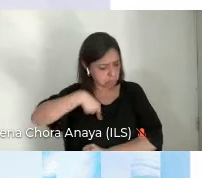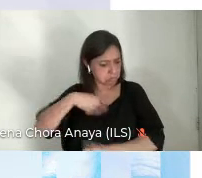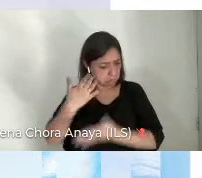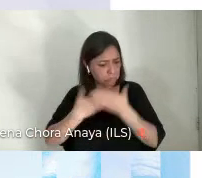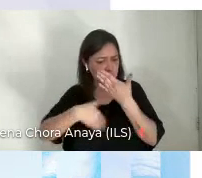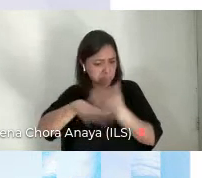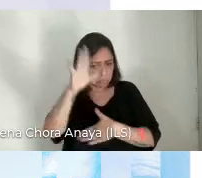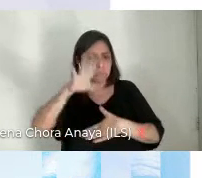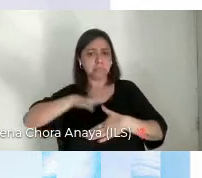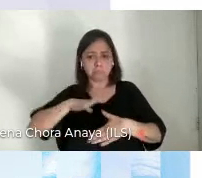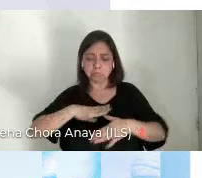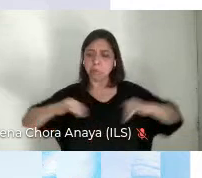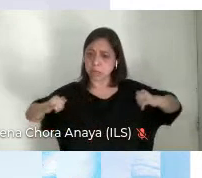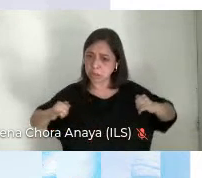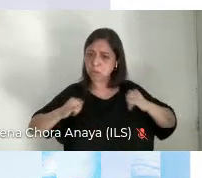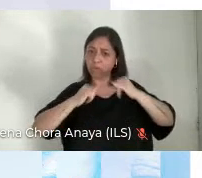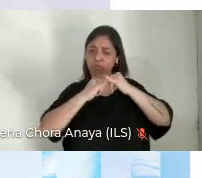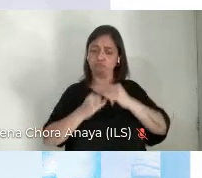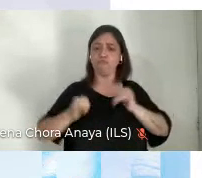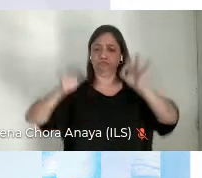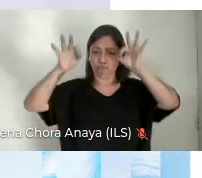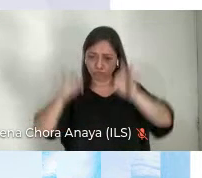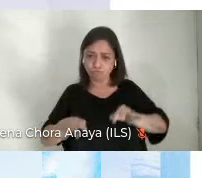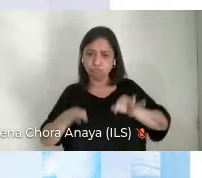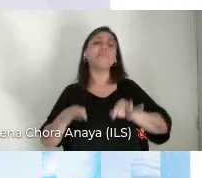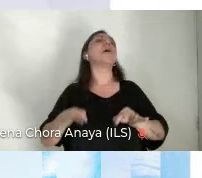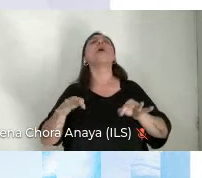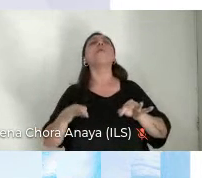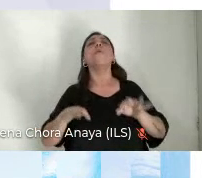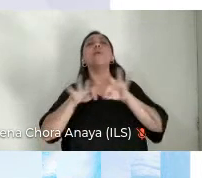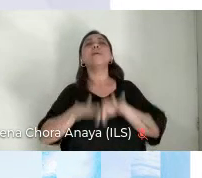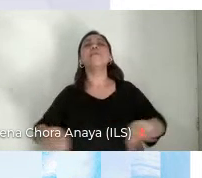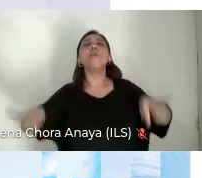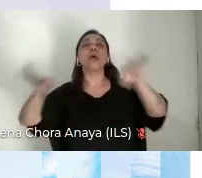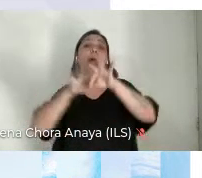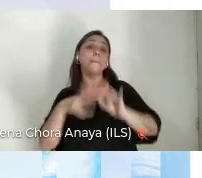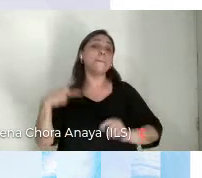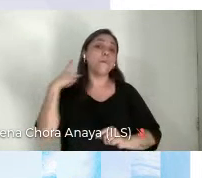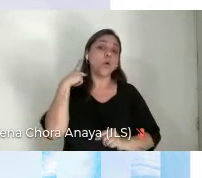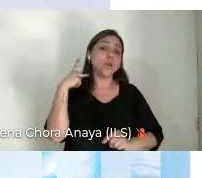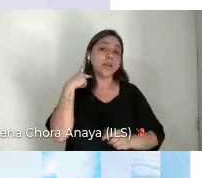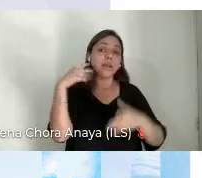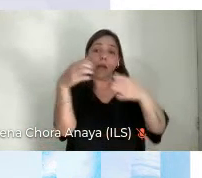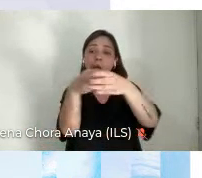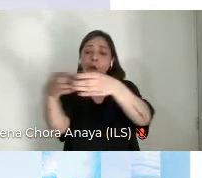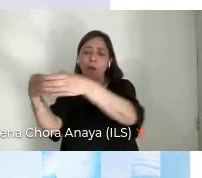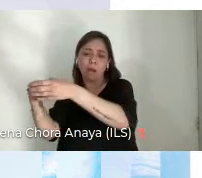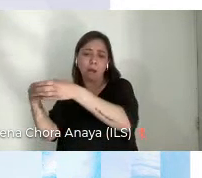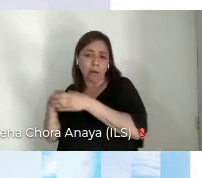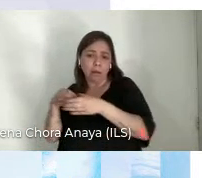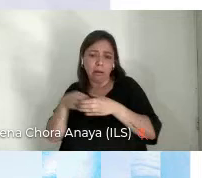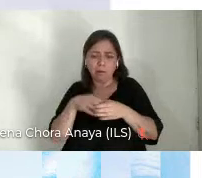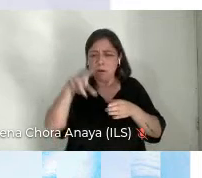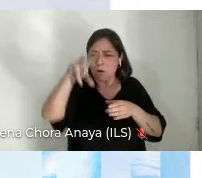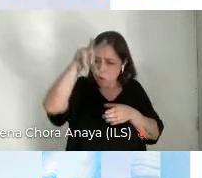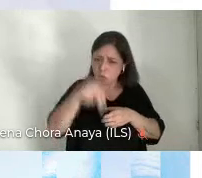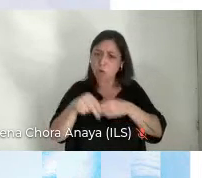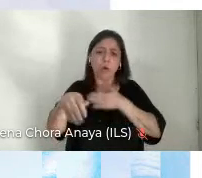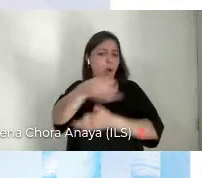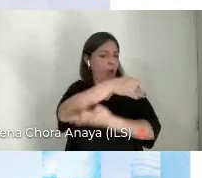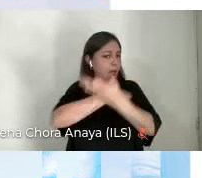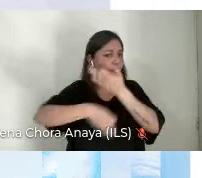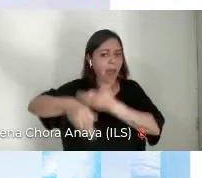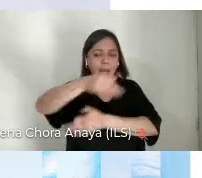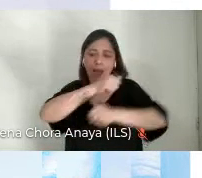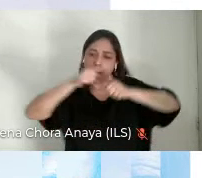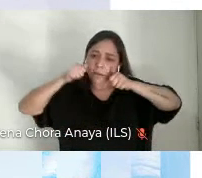instituciones. Quitar el color político y ponerle el color de la institucionalidad, escuchar todo el tiempo y abiertamente, mantenerse actualizado